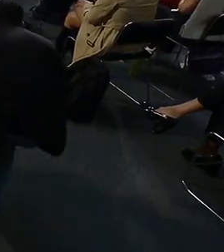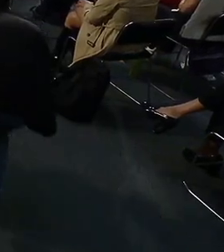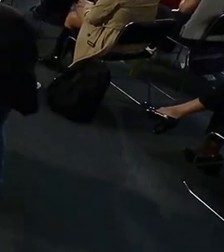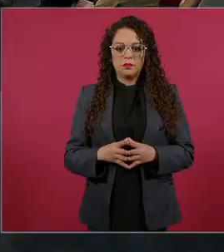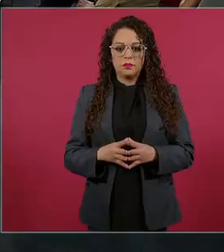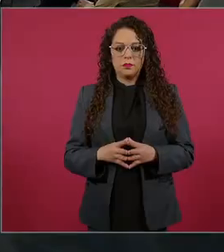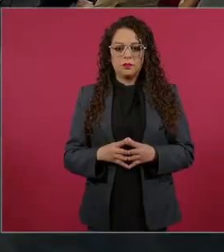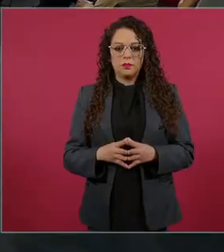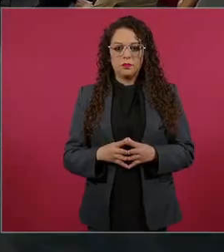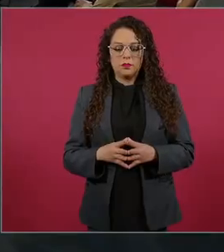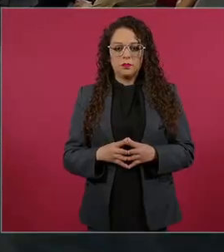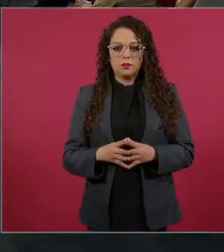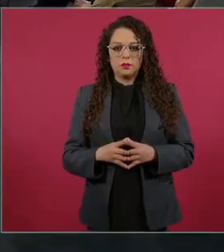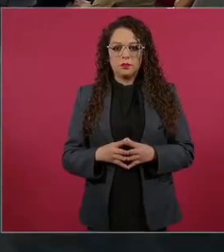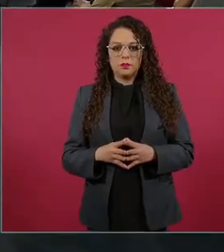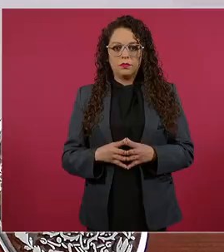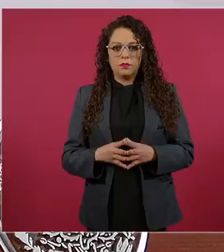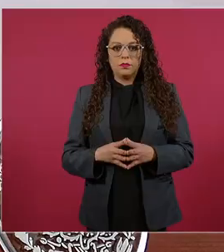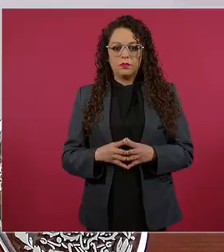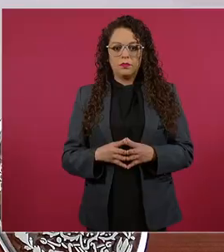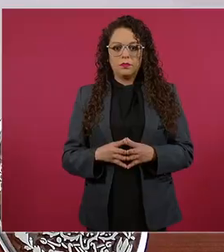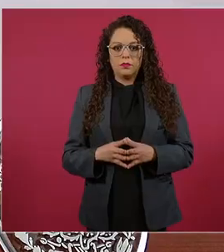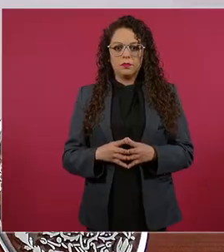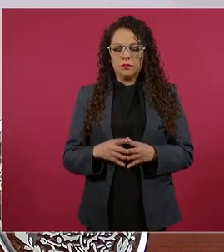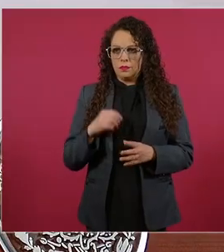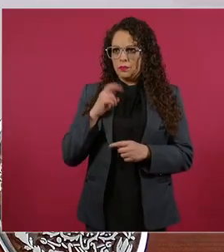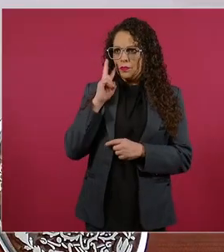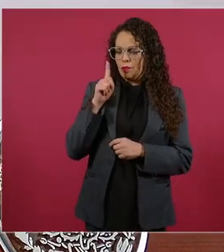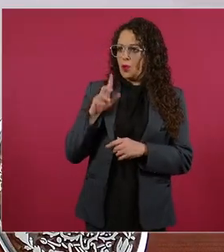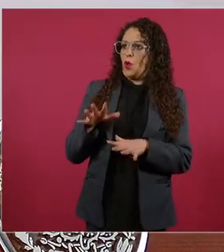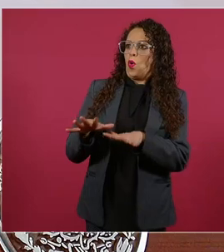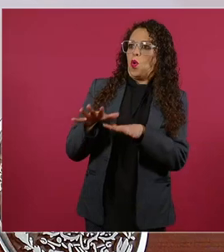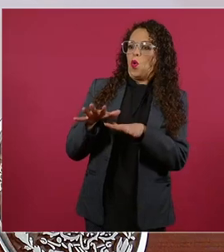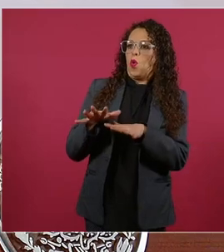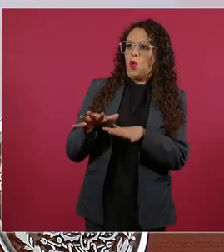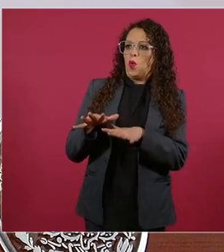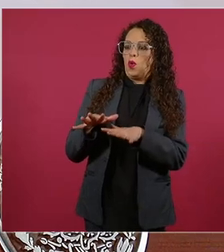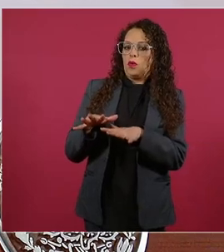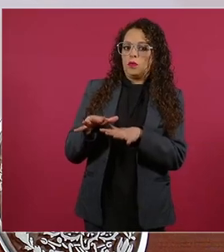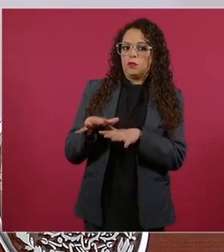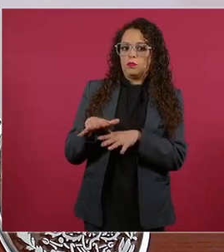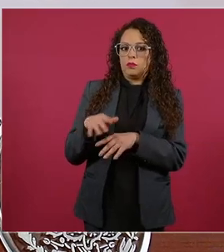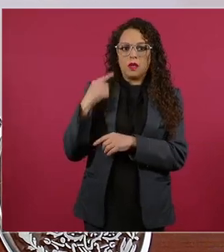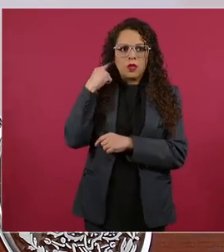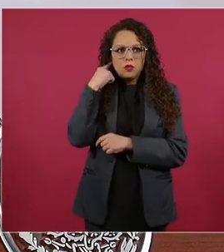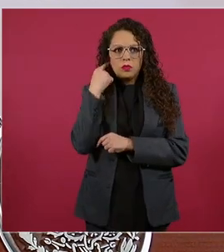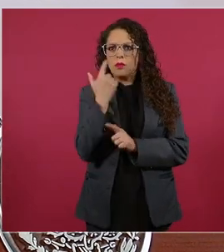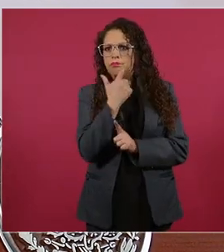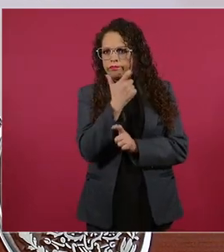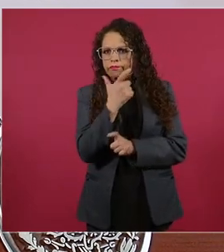momento de que antes de ir al suelo se tocó la oreja.